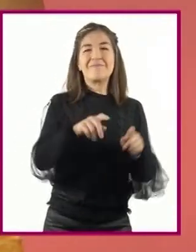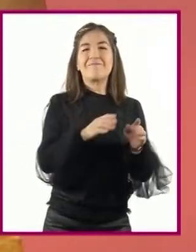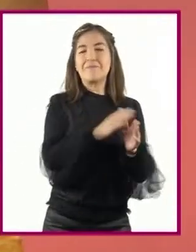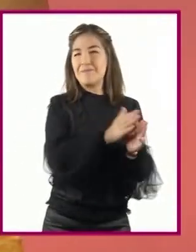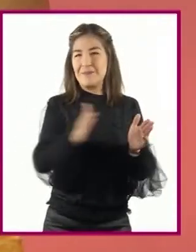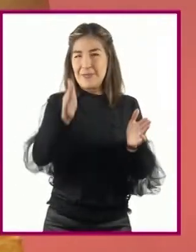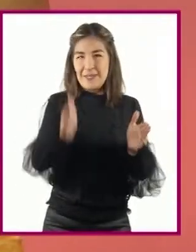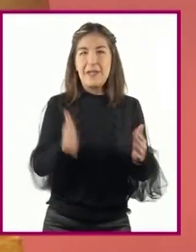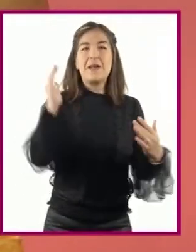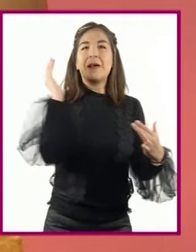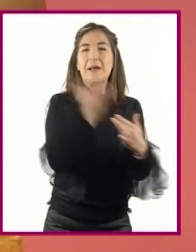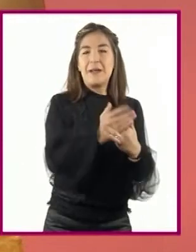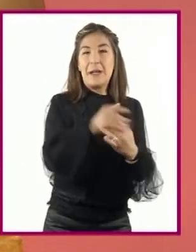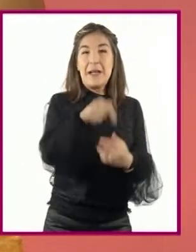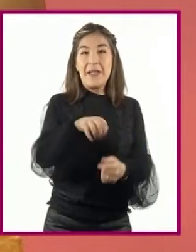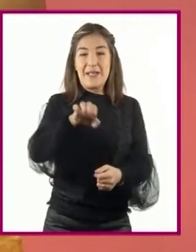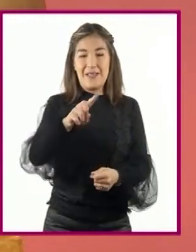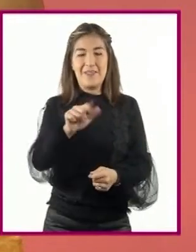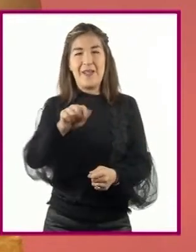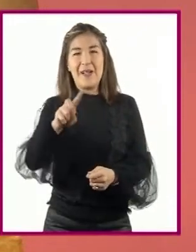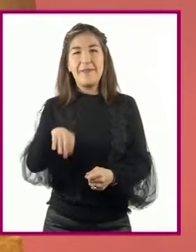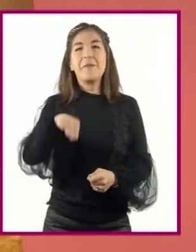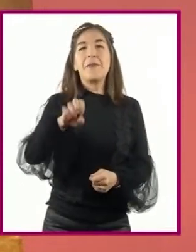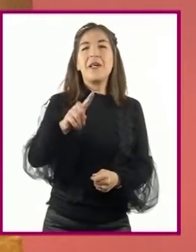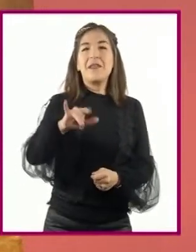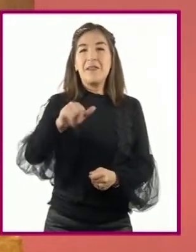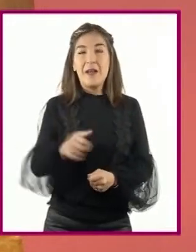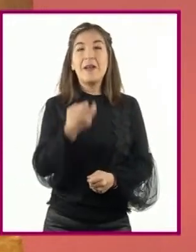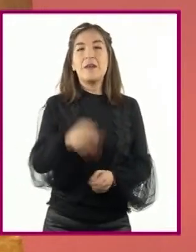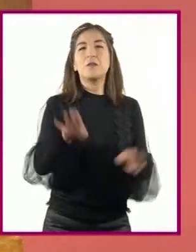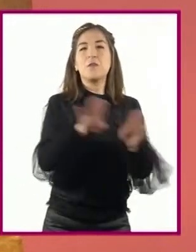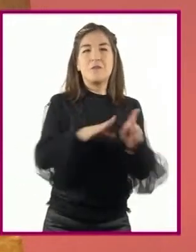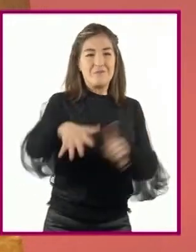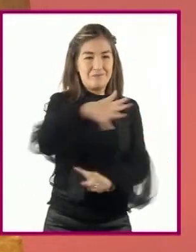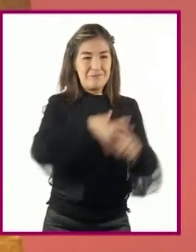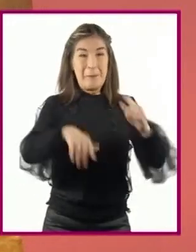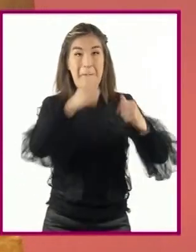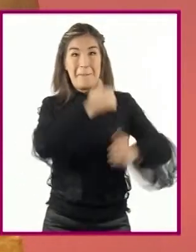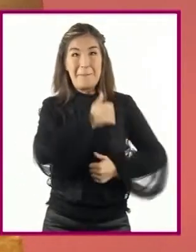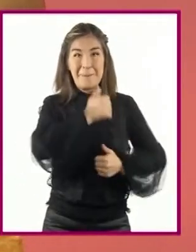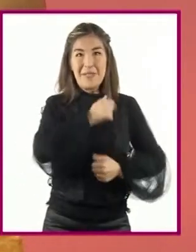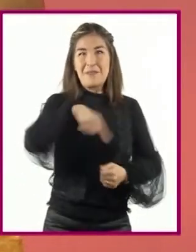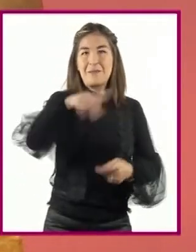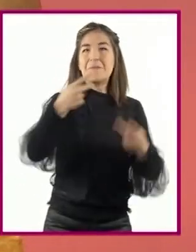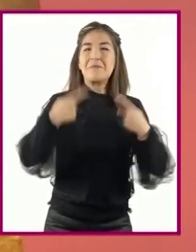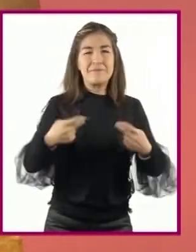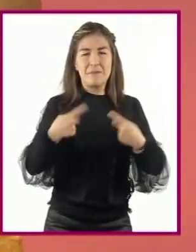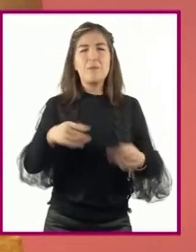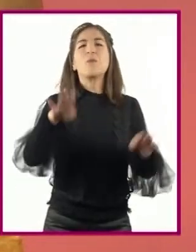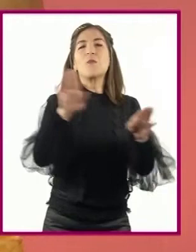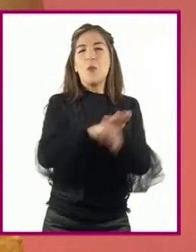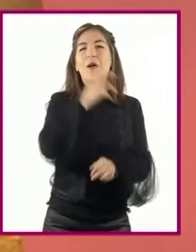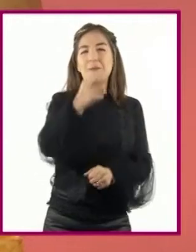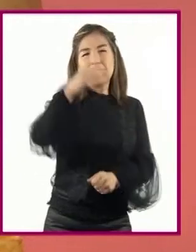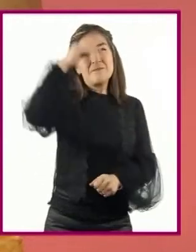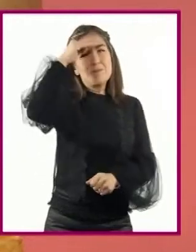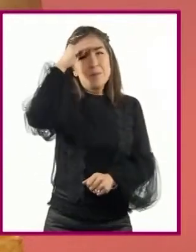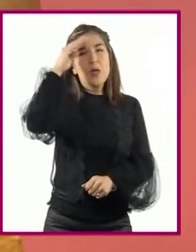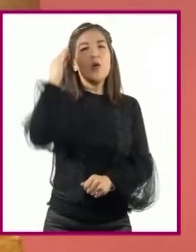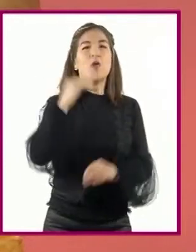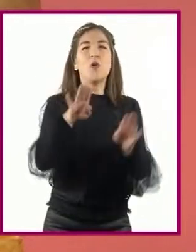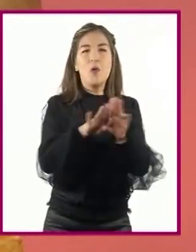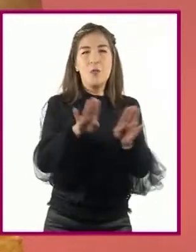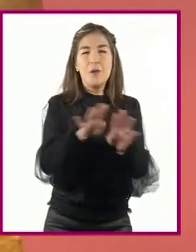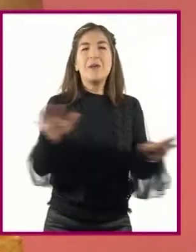no fueron suficientes como grupo militar para todo el territorio existente. Por ello, se comienzan a